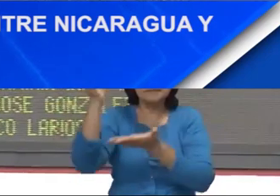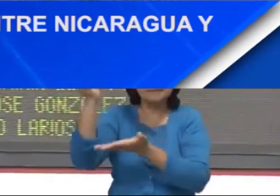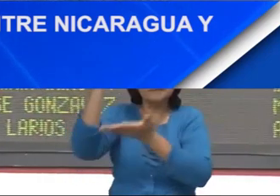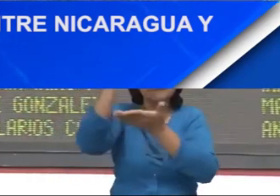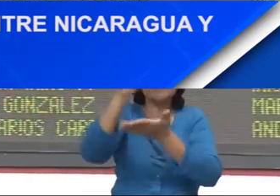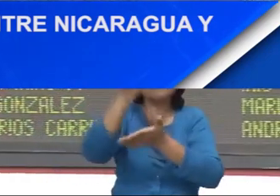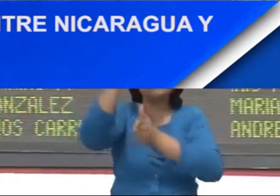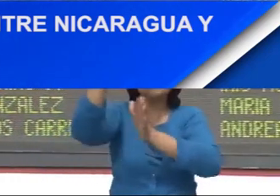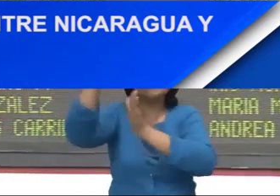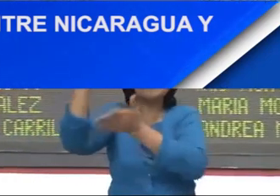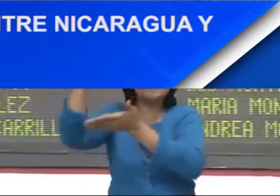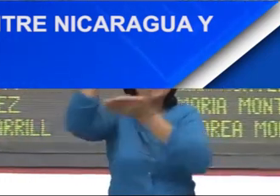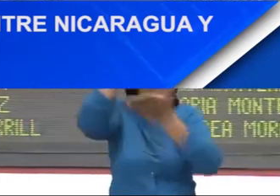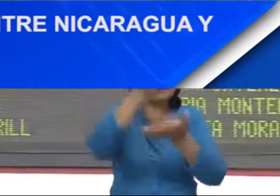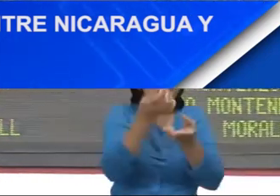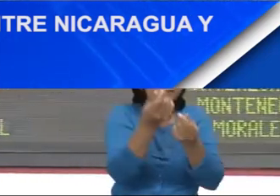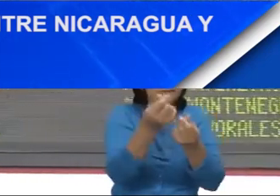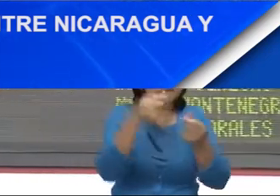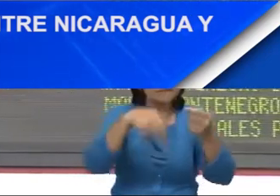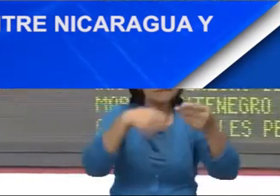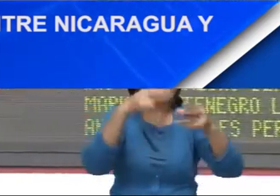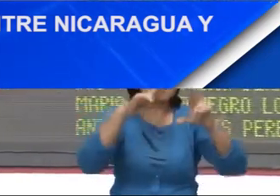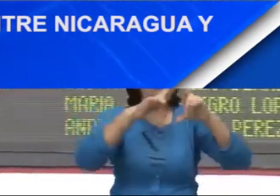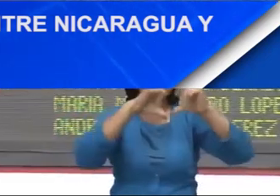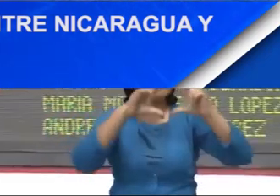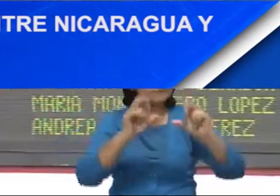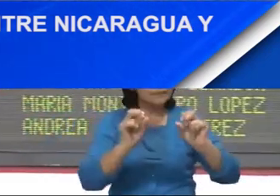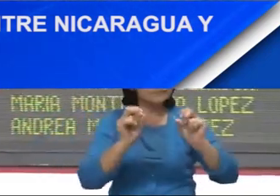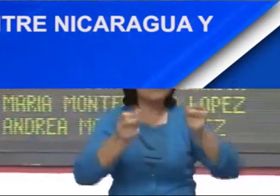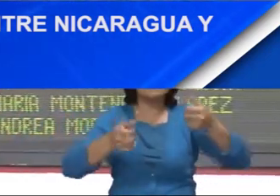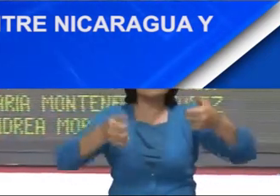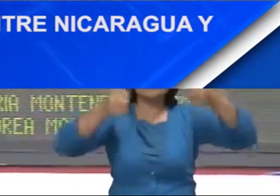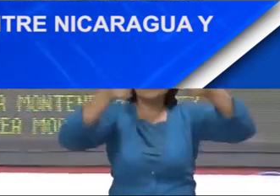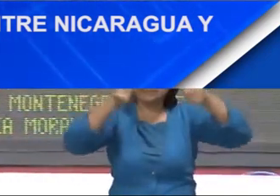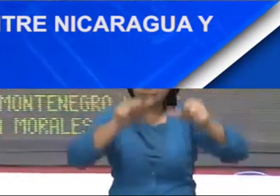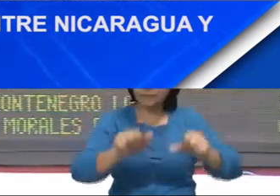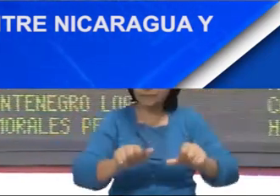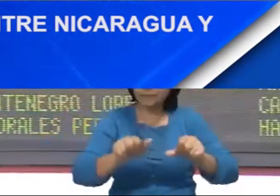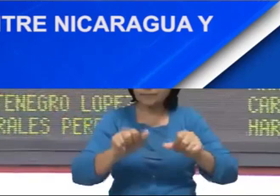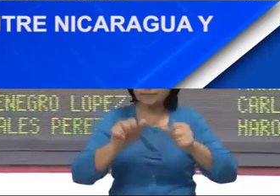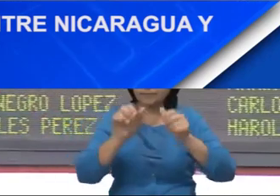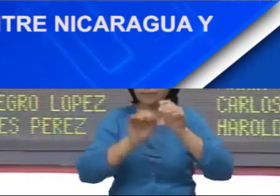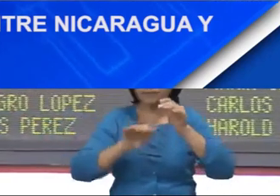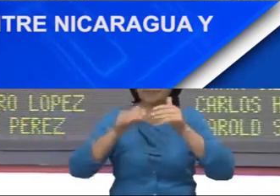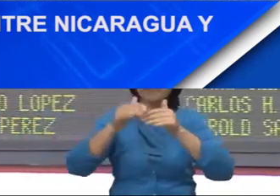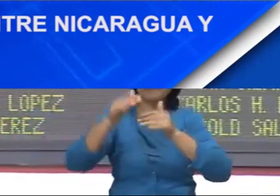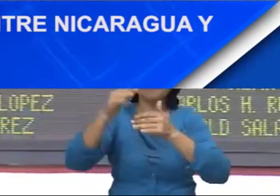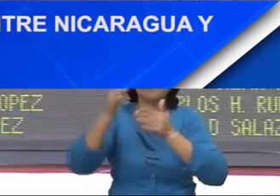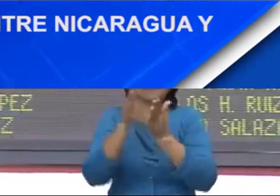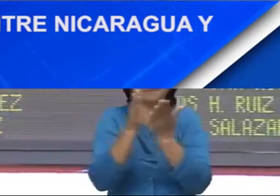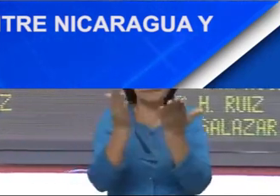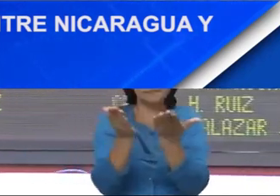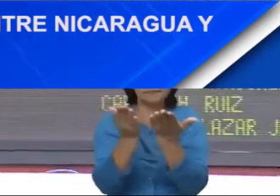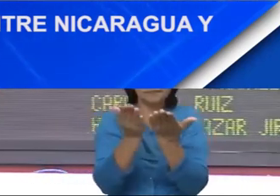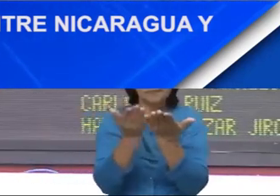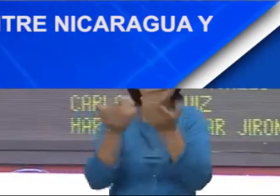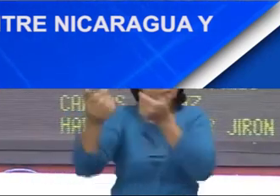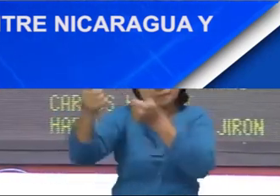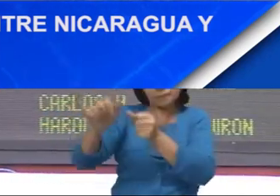inversión extranjera directa, además de establecer la exención de visas mediante el